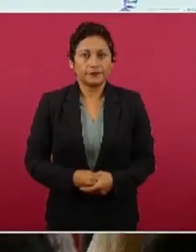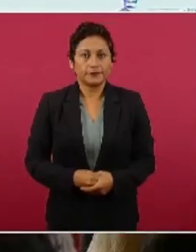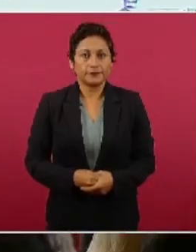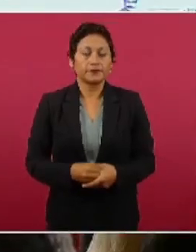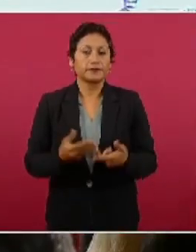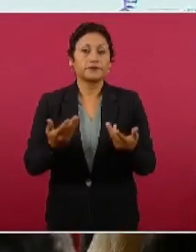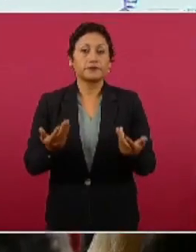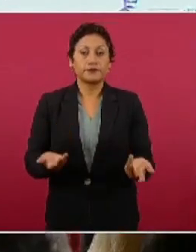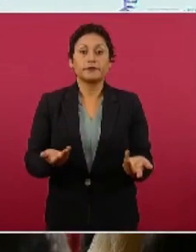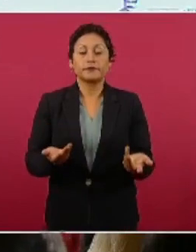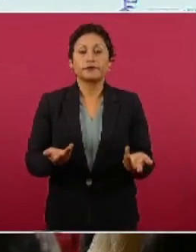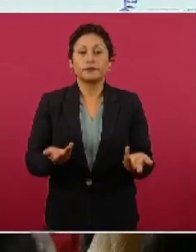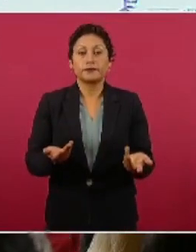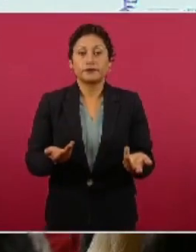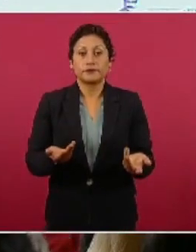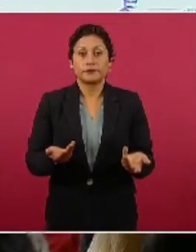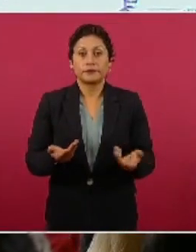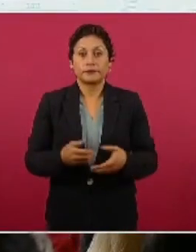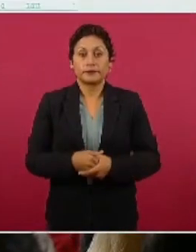Las listas.